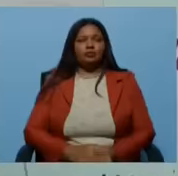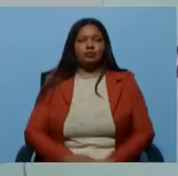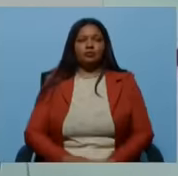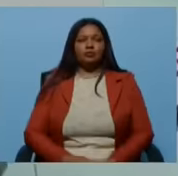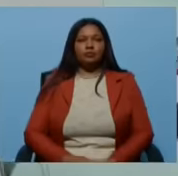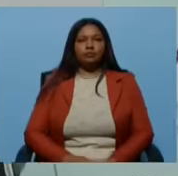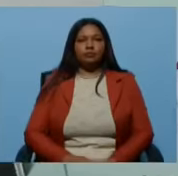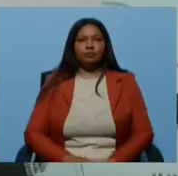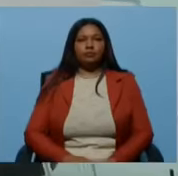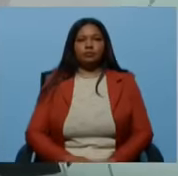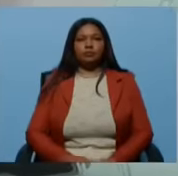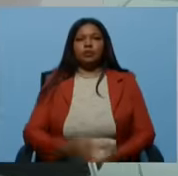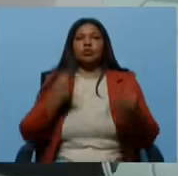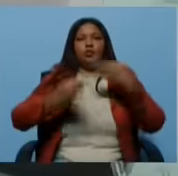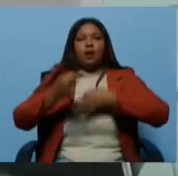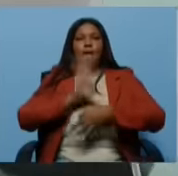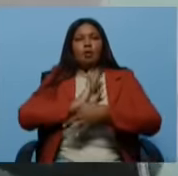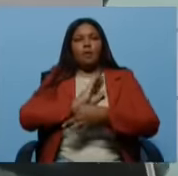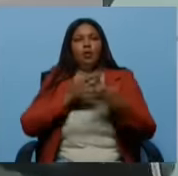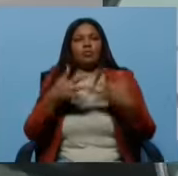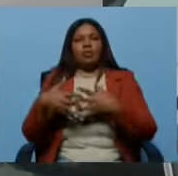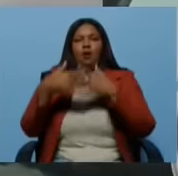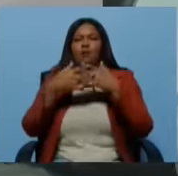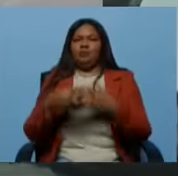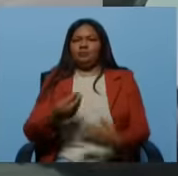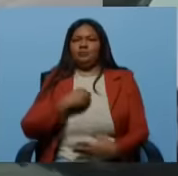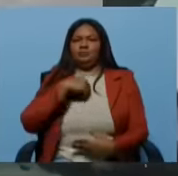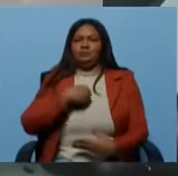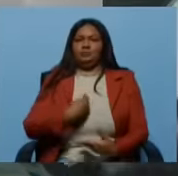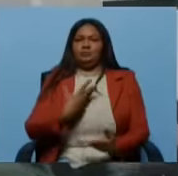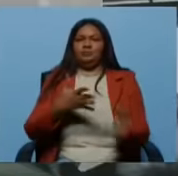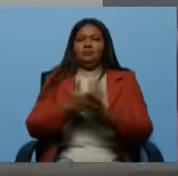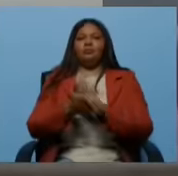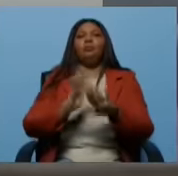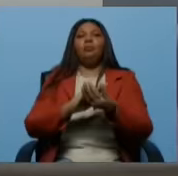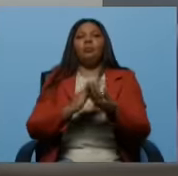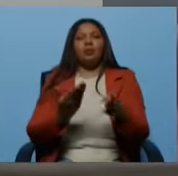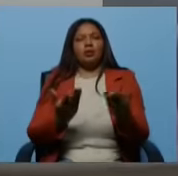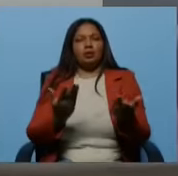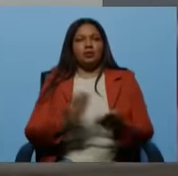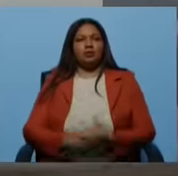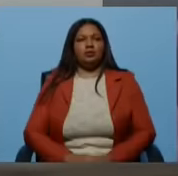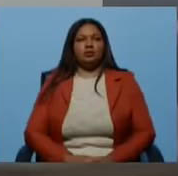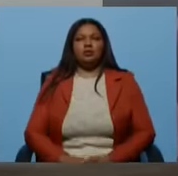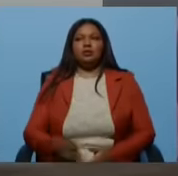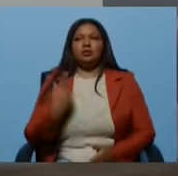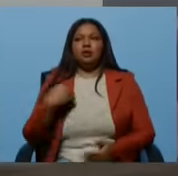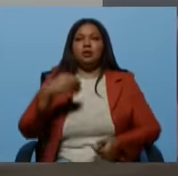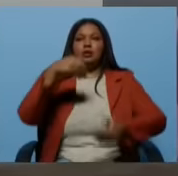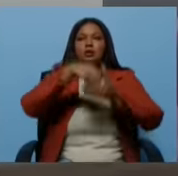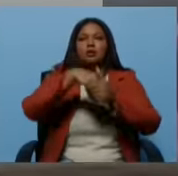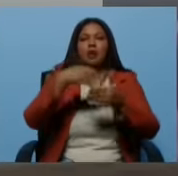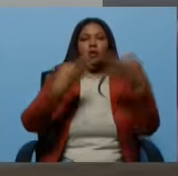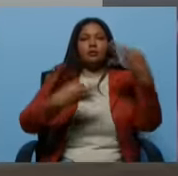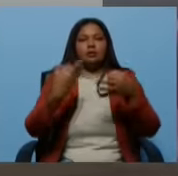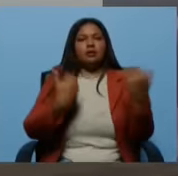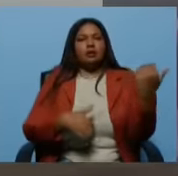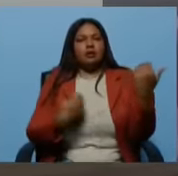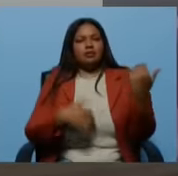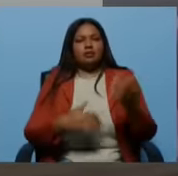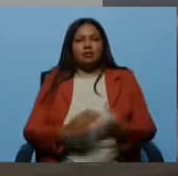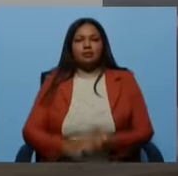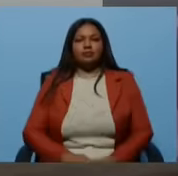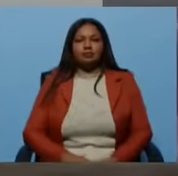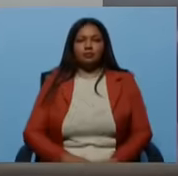y estamos hablando de un tribunal de los Estados Unidos, ¿no? Ajá. Eso es lo grave de eso, la justicia... Que tiene injerencia en la justicia argentina. Por